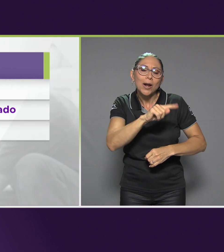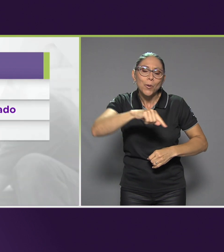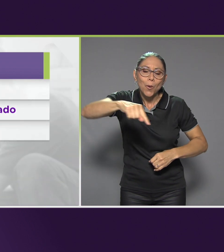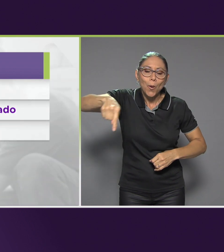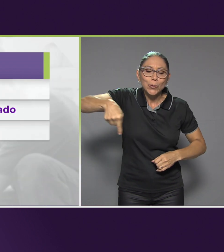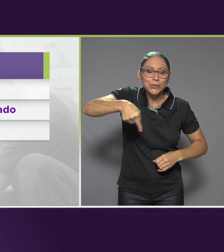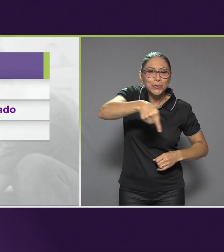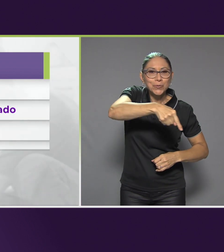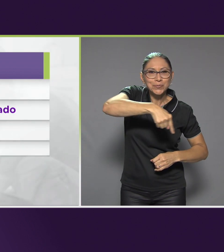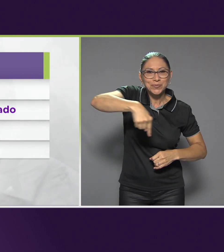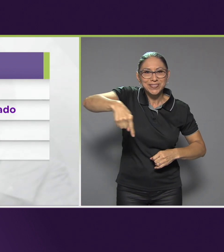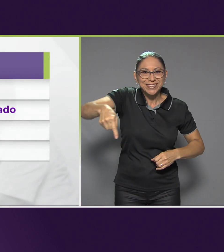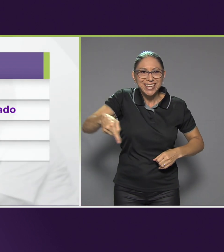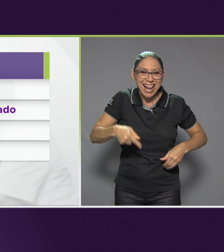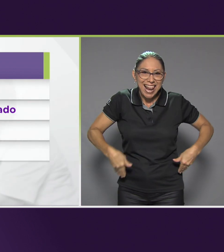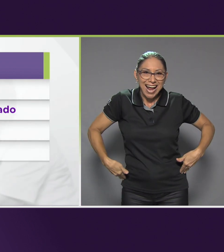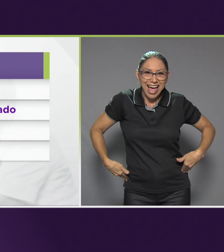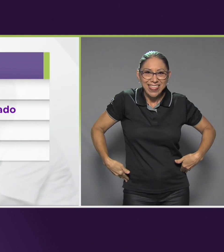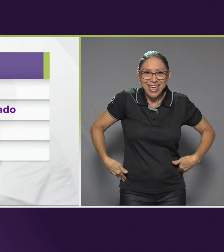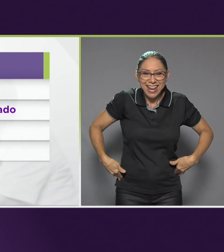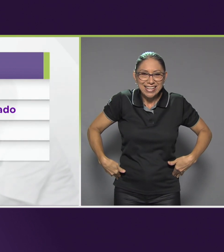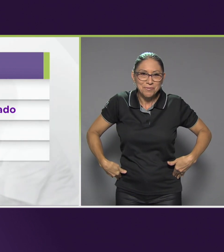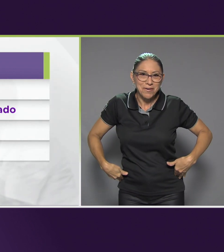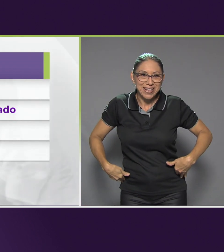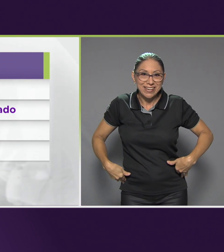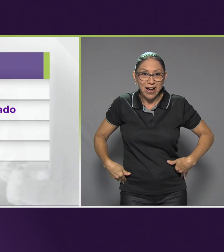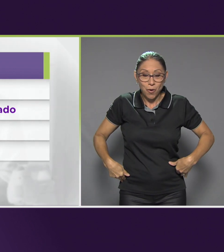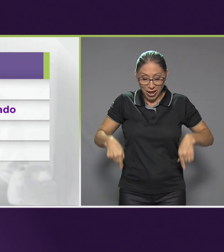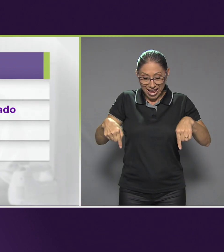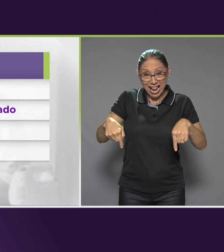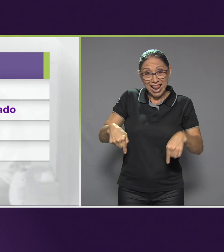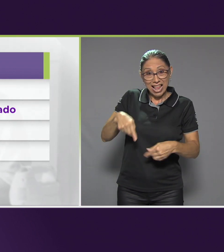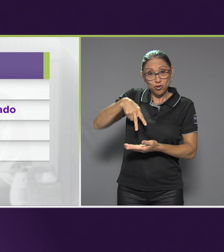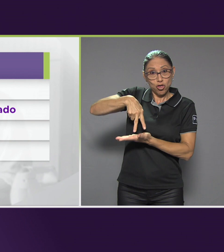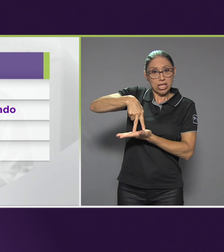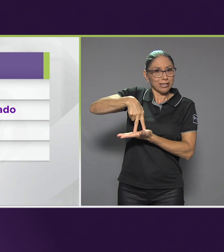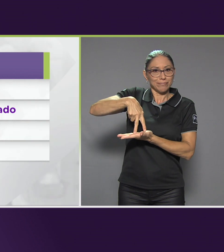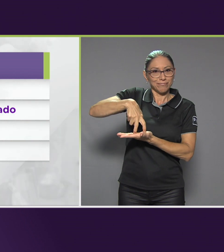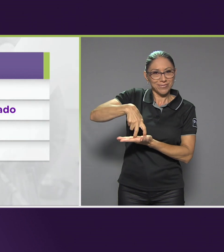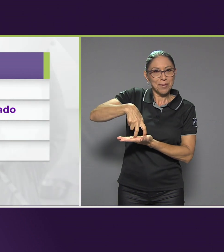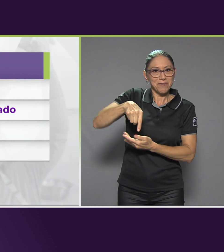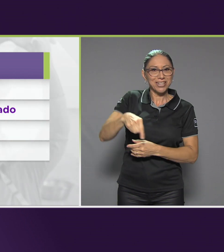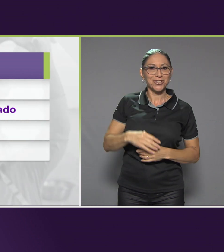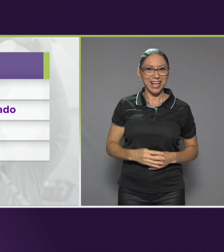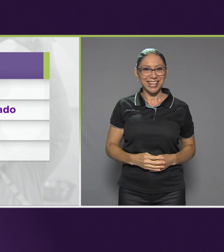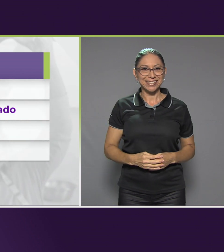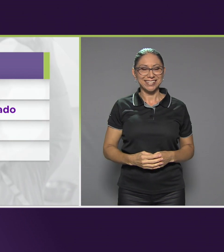mueve hacia abajo y las rodillas deben estar semiflexionadas.